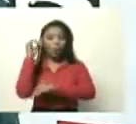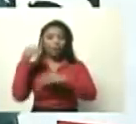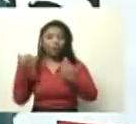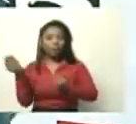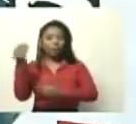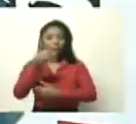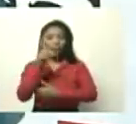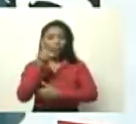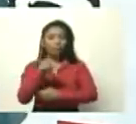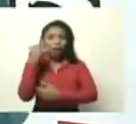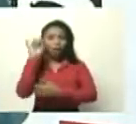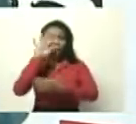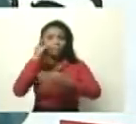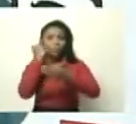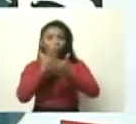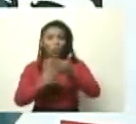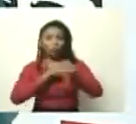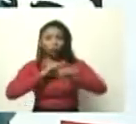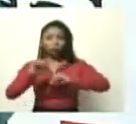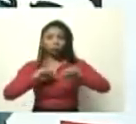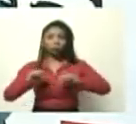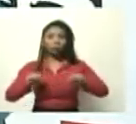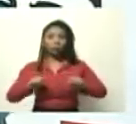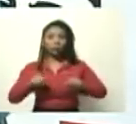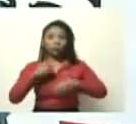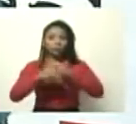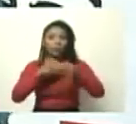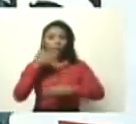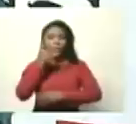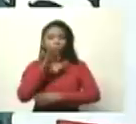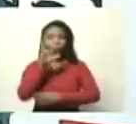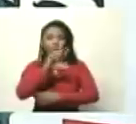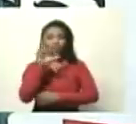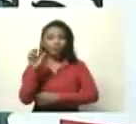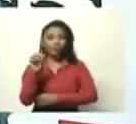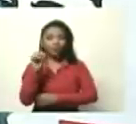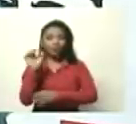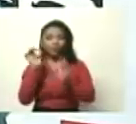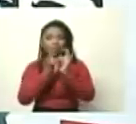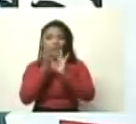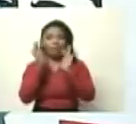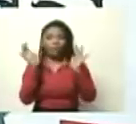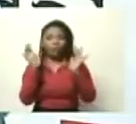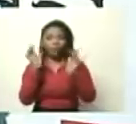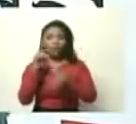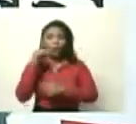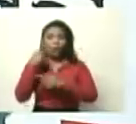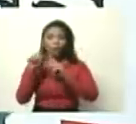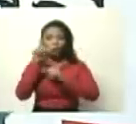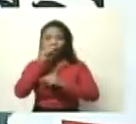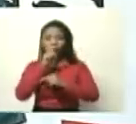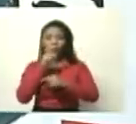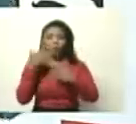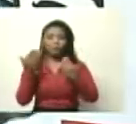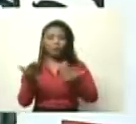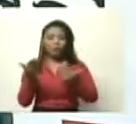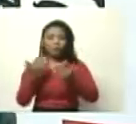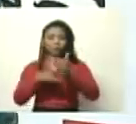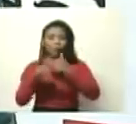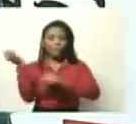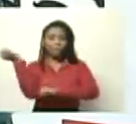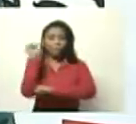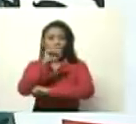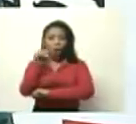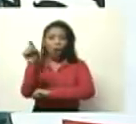además también la agenda de movilización, como lo será este próximo 30 de abril, donde se conmemora otro año en que fue